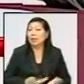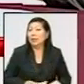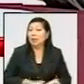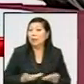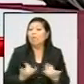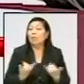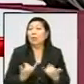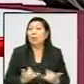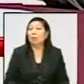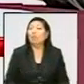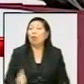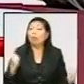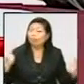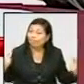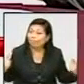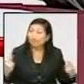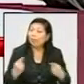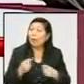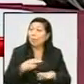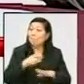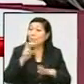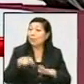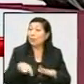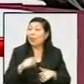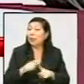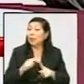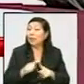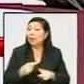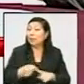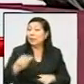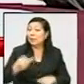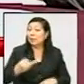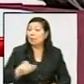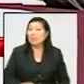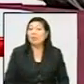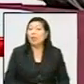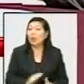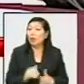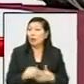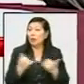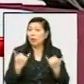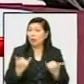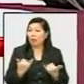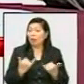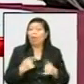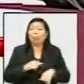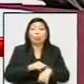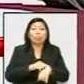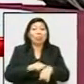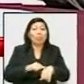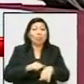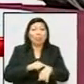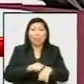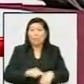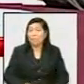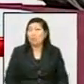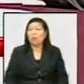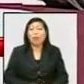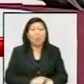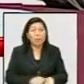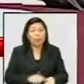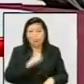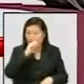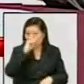inclusive a un enfrentamiento entre profesionales de diferentes especialidades, y todo eso atrasa el servicio, atrasa